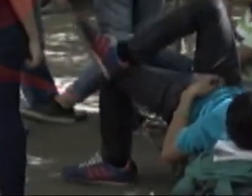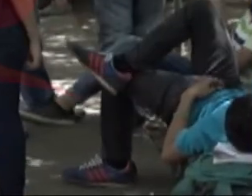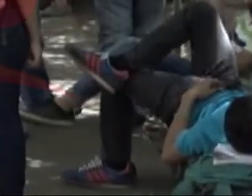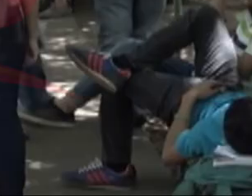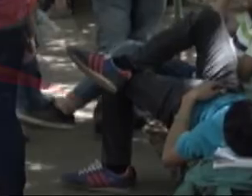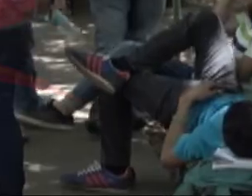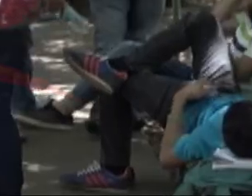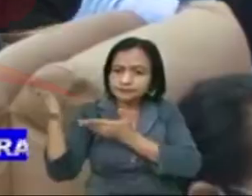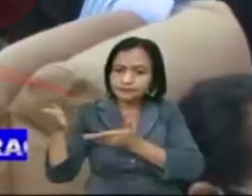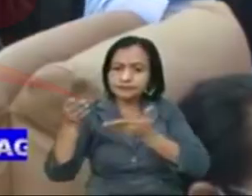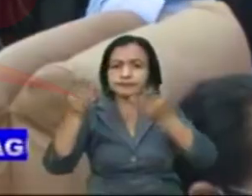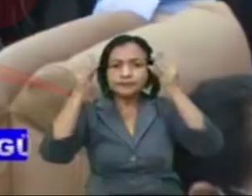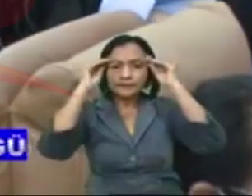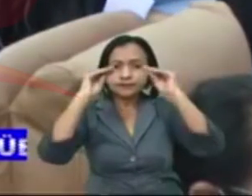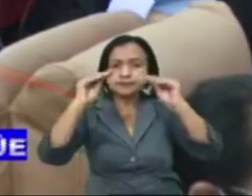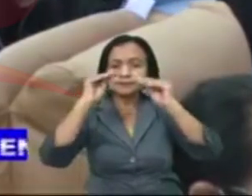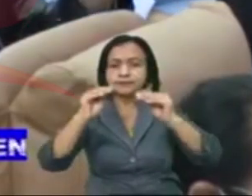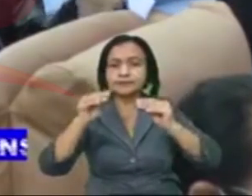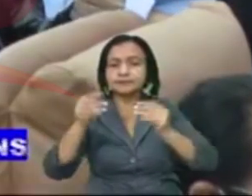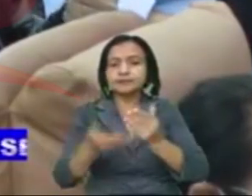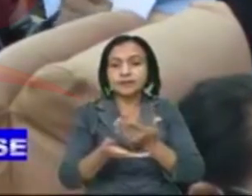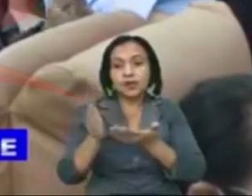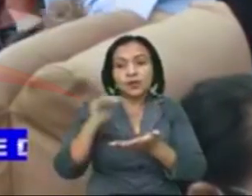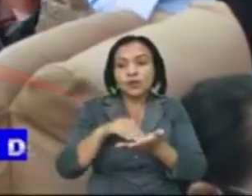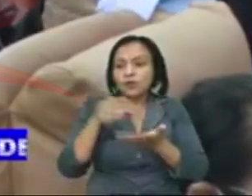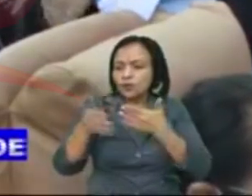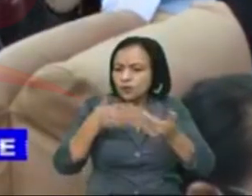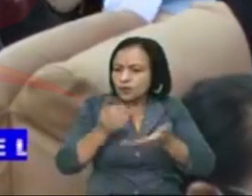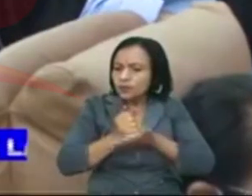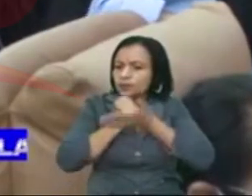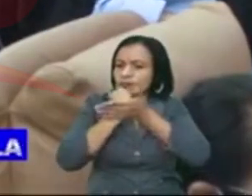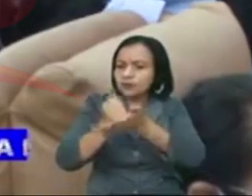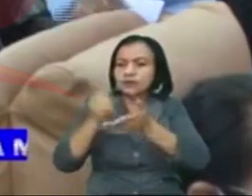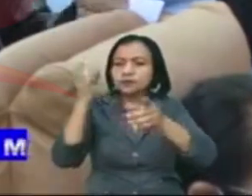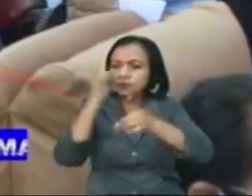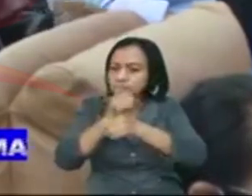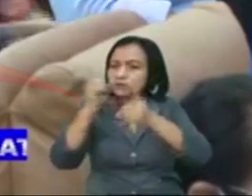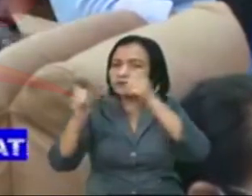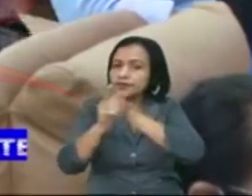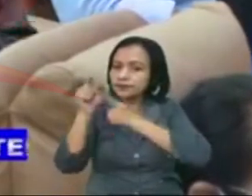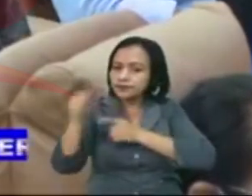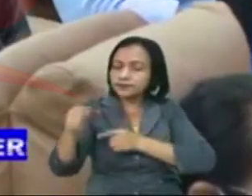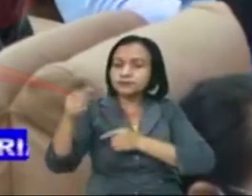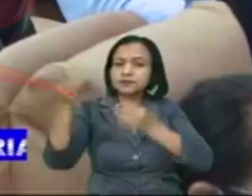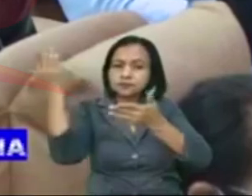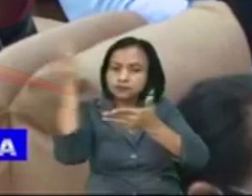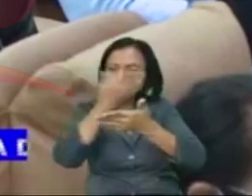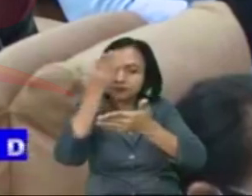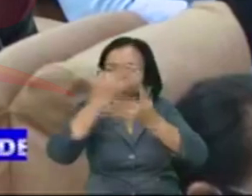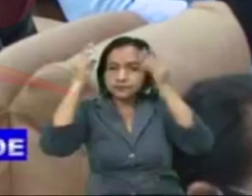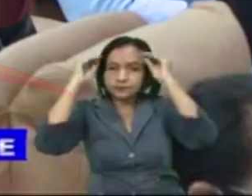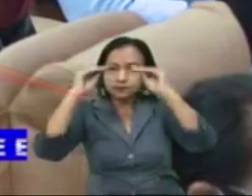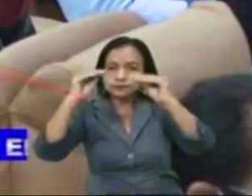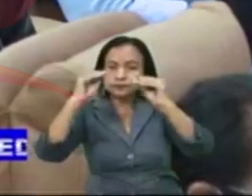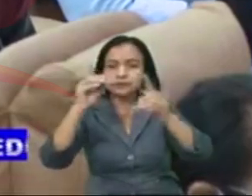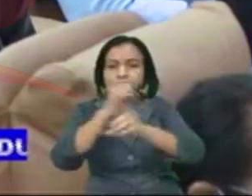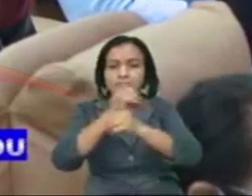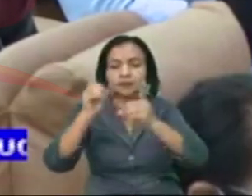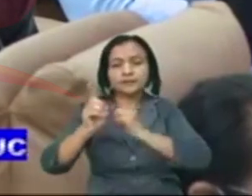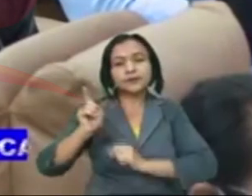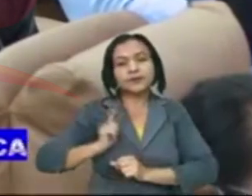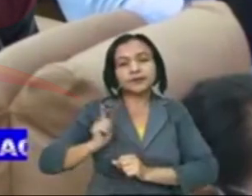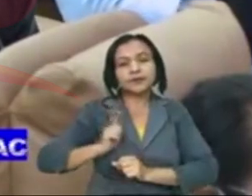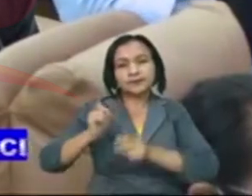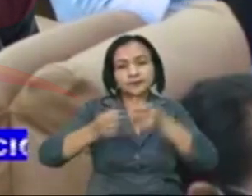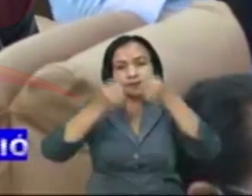y una restitución obligatoria que tenemos que garantizar para